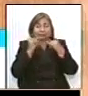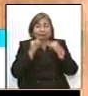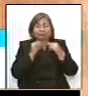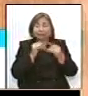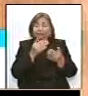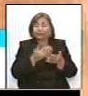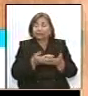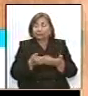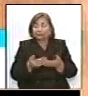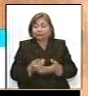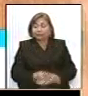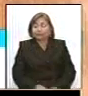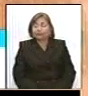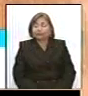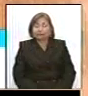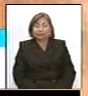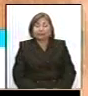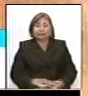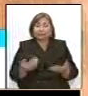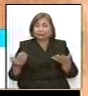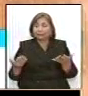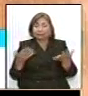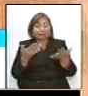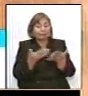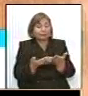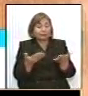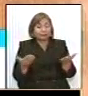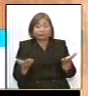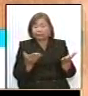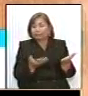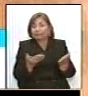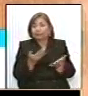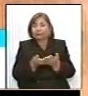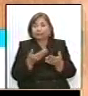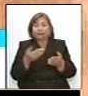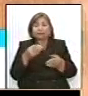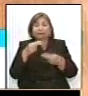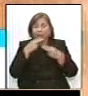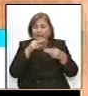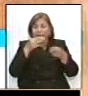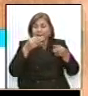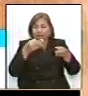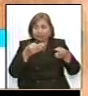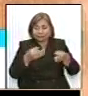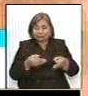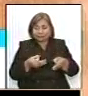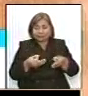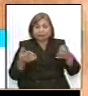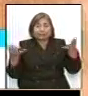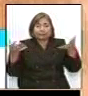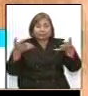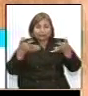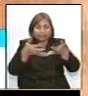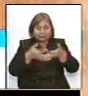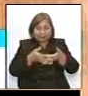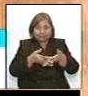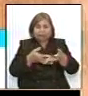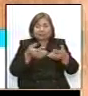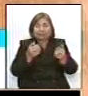cuestionados, y se constató que lo que señalaba el programa Panorama efectivamente coincidía con lo que